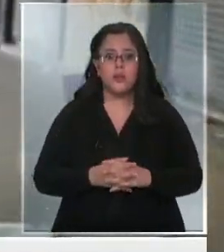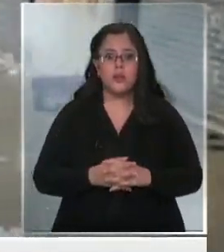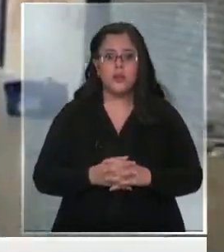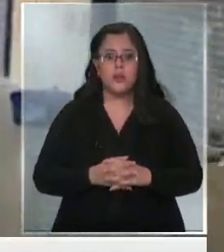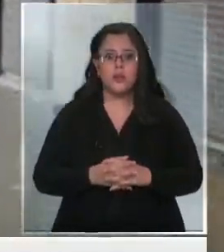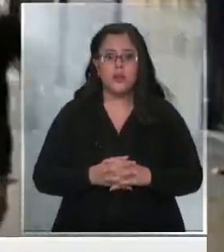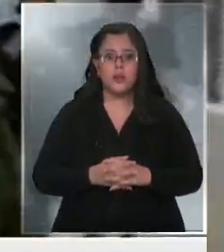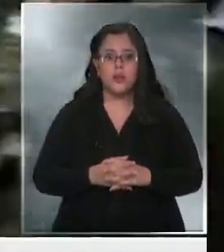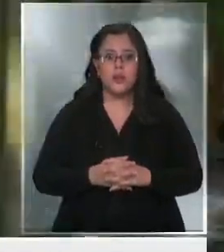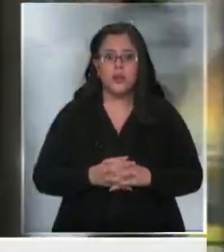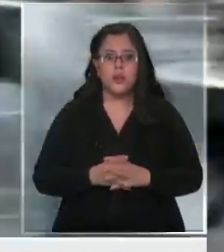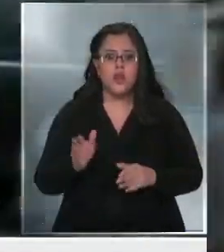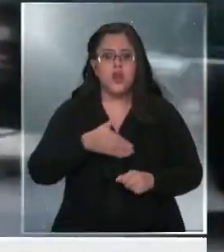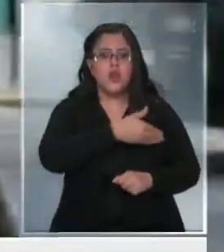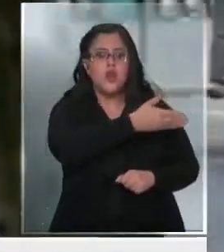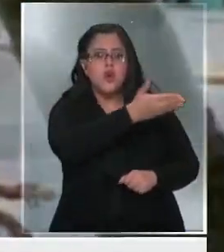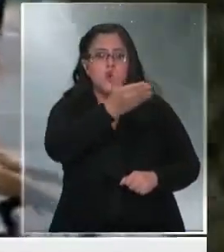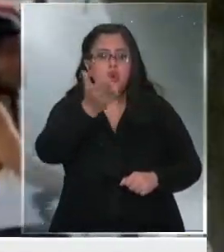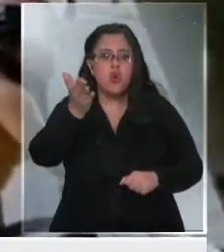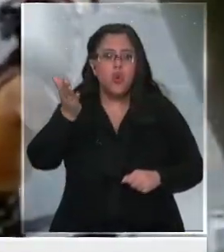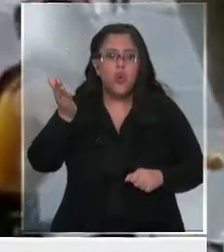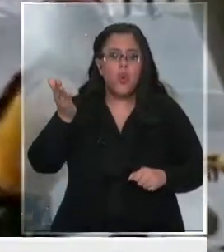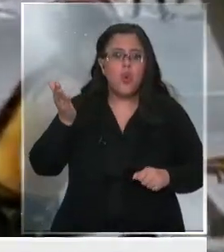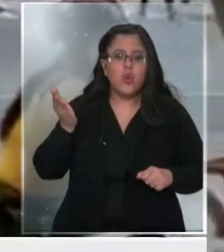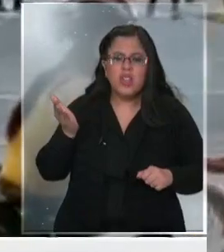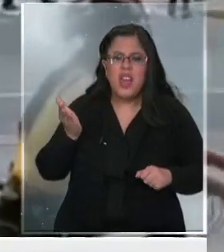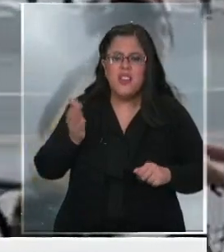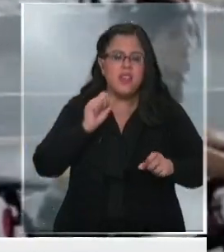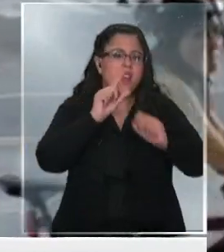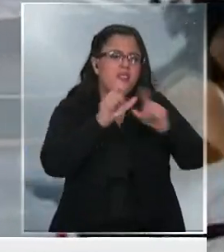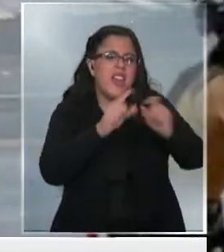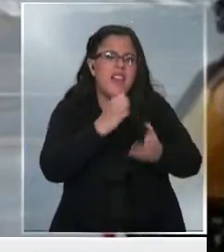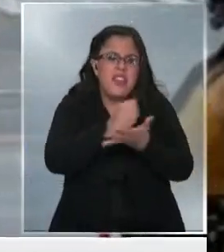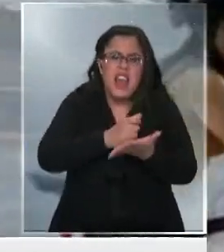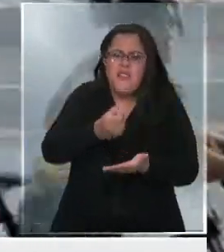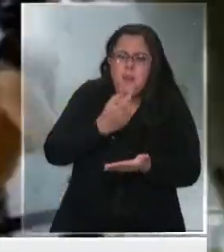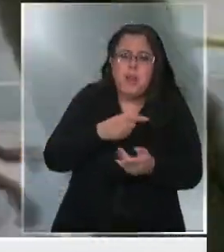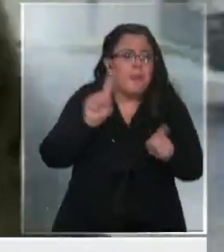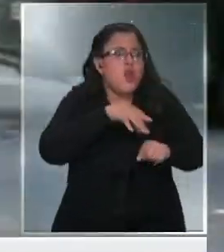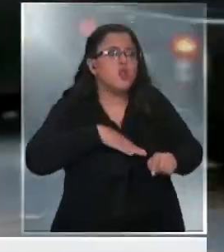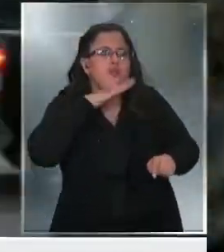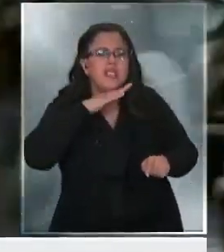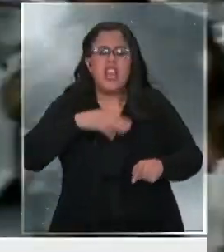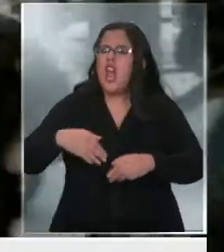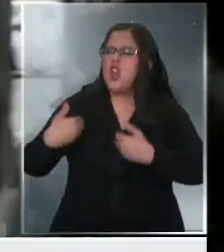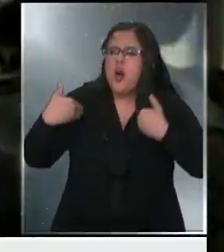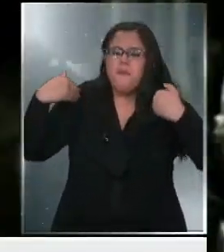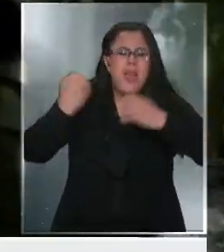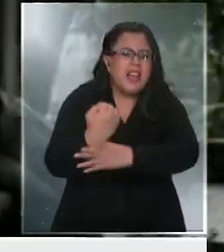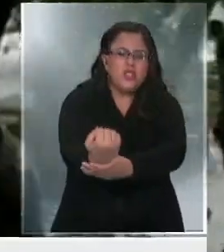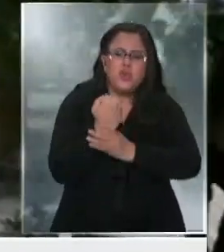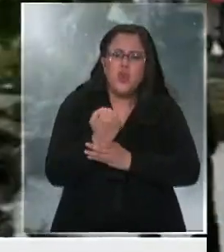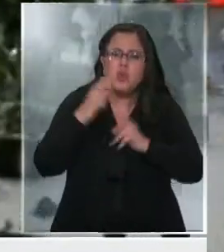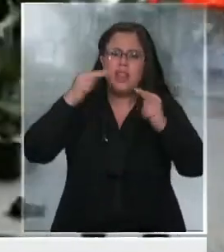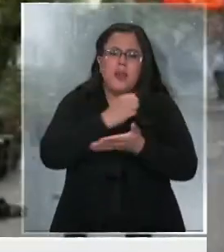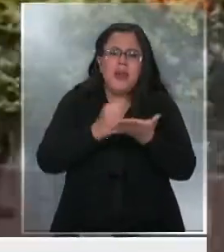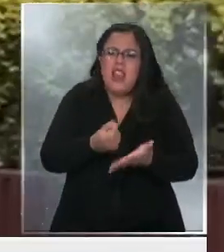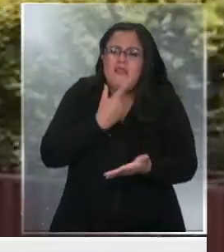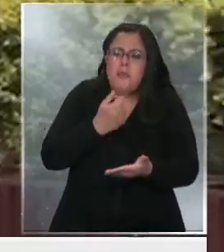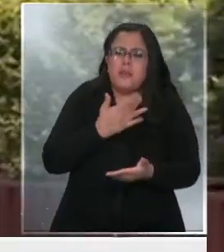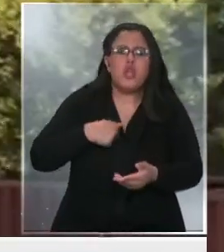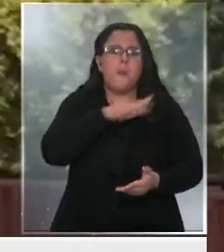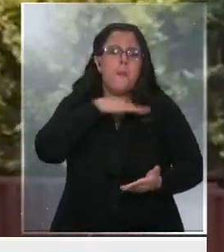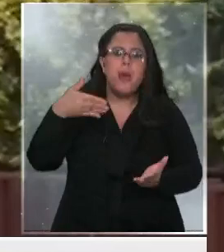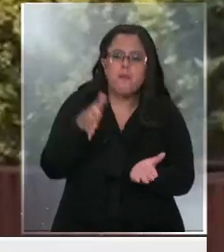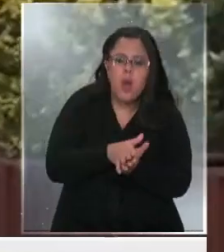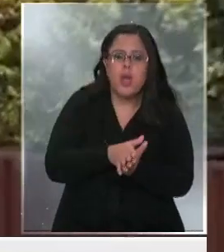la farmacia y la farmacia nos tiene a todos podridos. Oye, no sirve. La farmacia no te sirve porque está enferma. ¡No me sirve la farmacia! ¡Me muero!